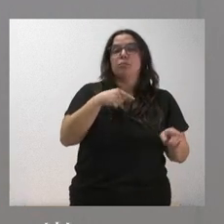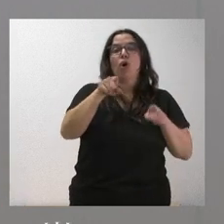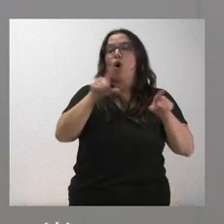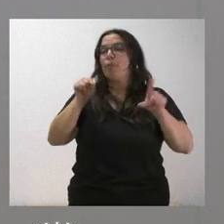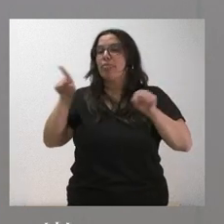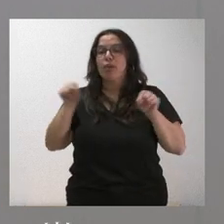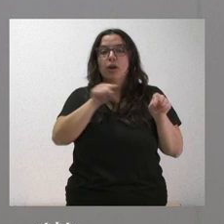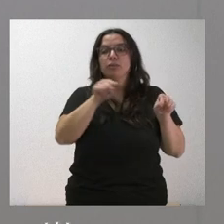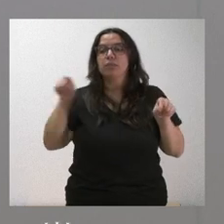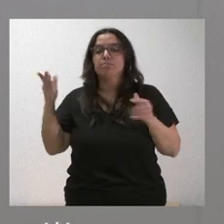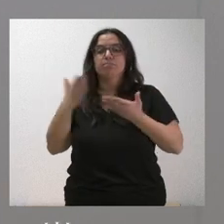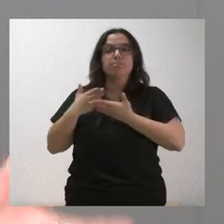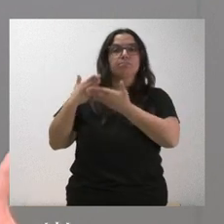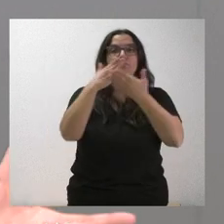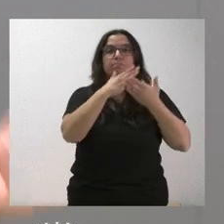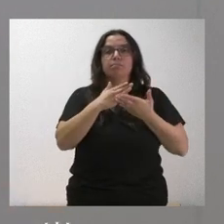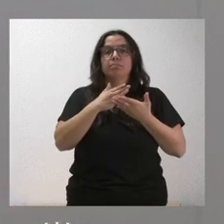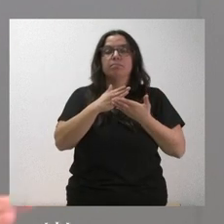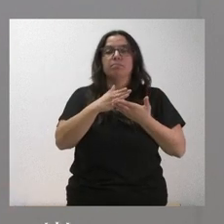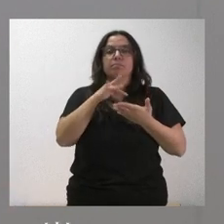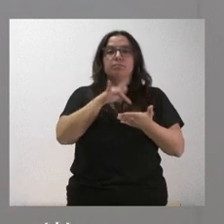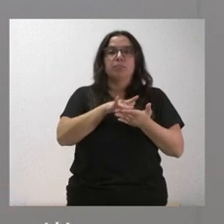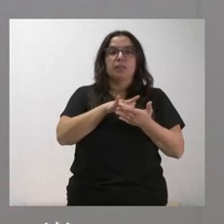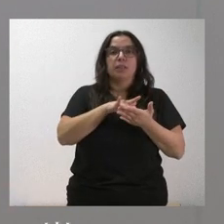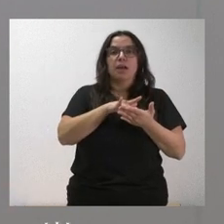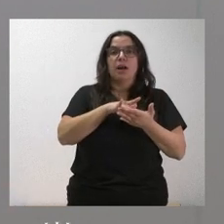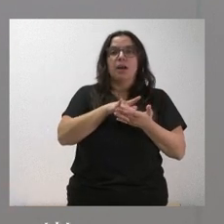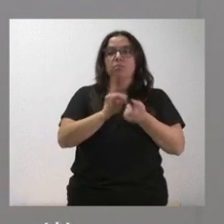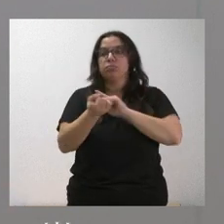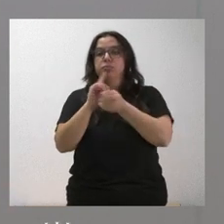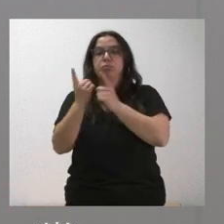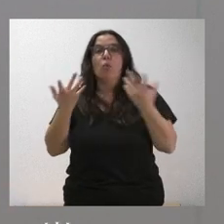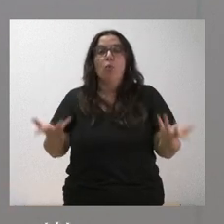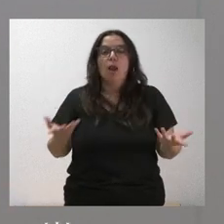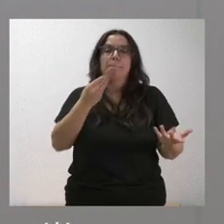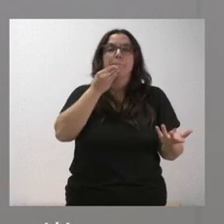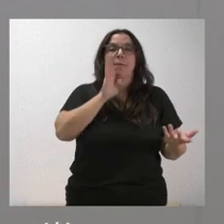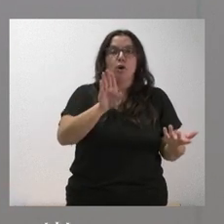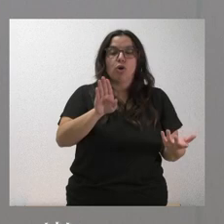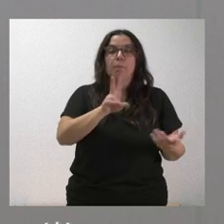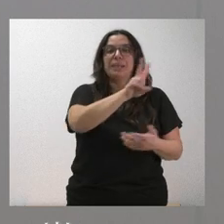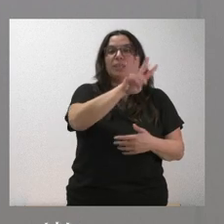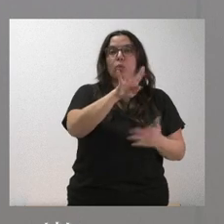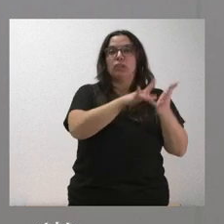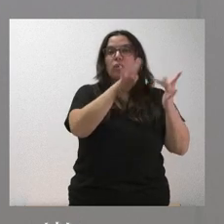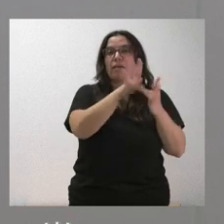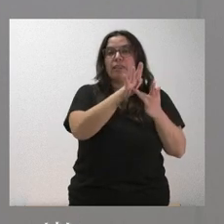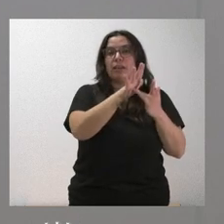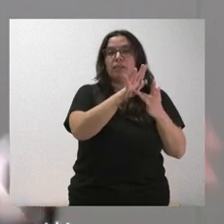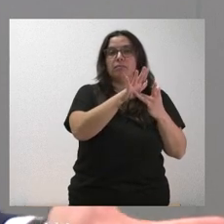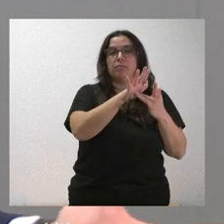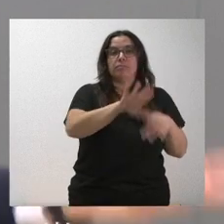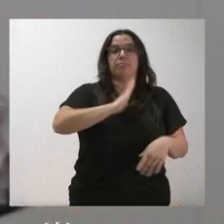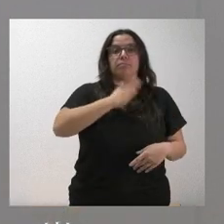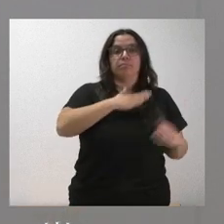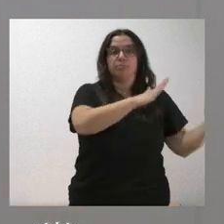había y qué días había que quitar o se podían quitar era mejor que el 24 de abril el día siguiente no se